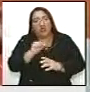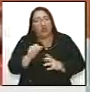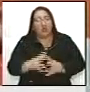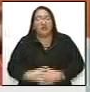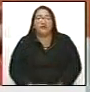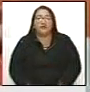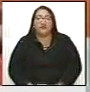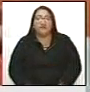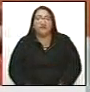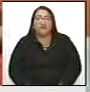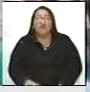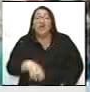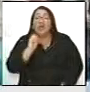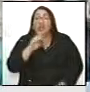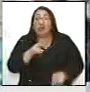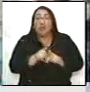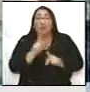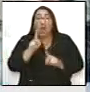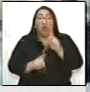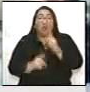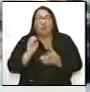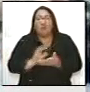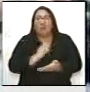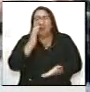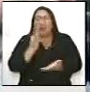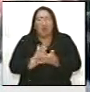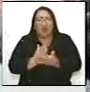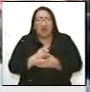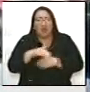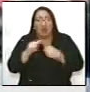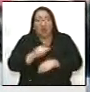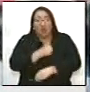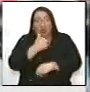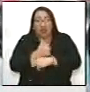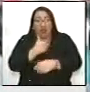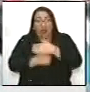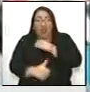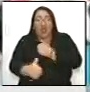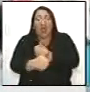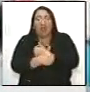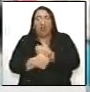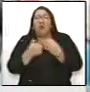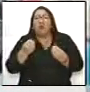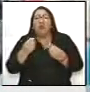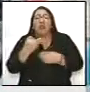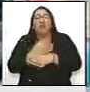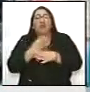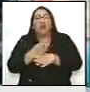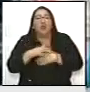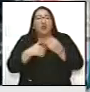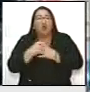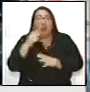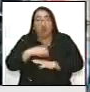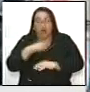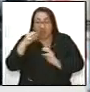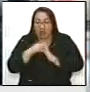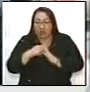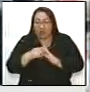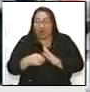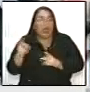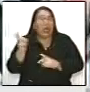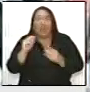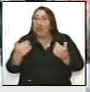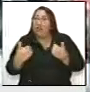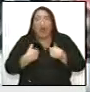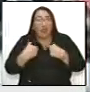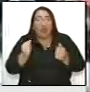soles. Sostuvo además que uno de los mayores problemas que tienen las autoridades ayacuchanas es la formulación de proyectos debido a que no